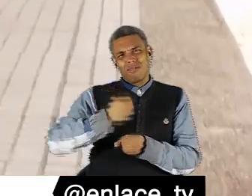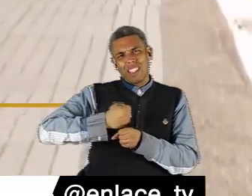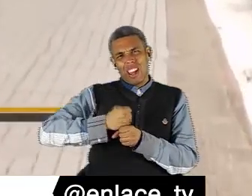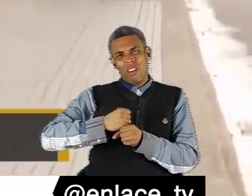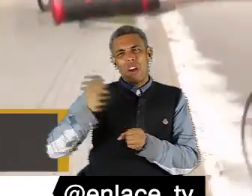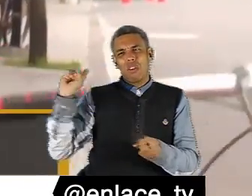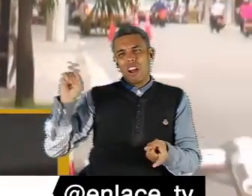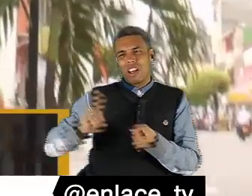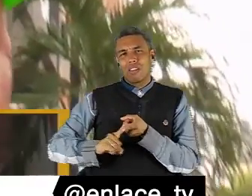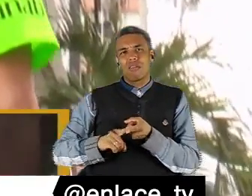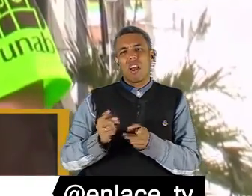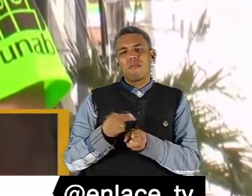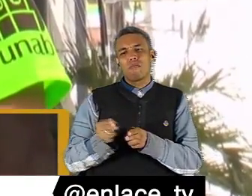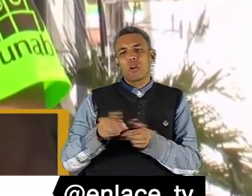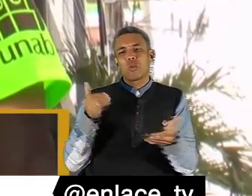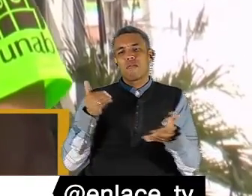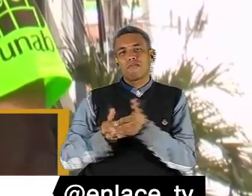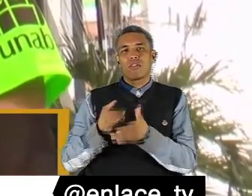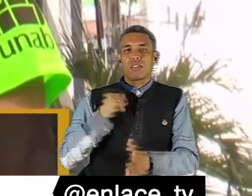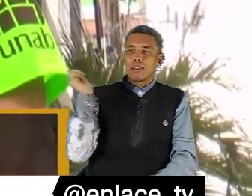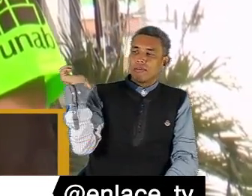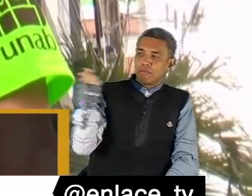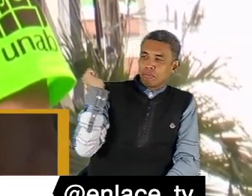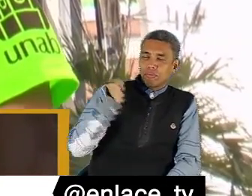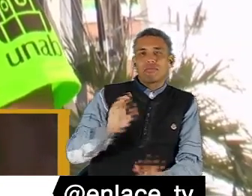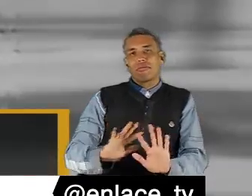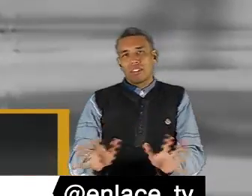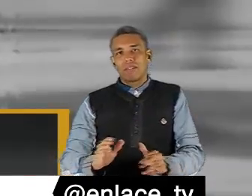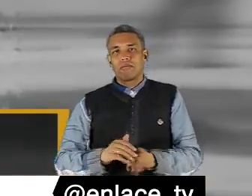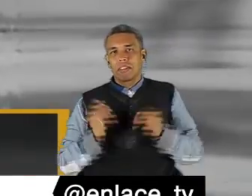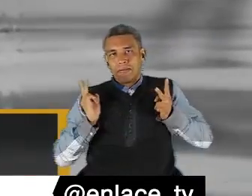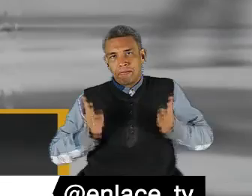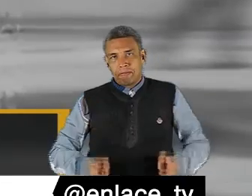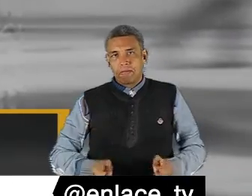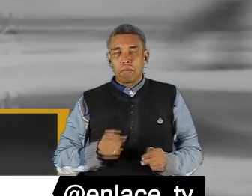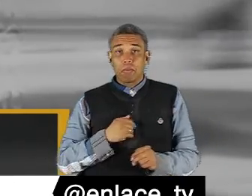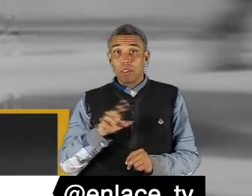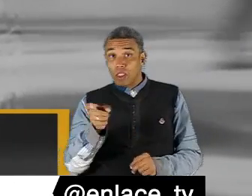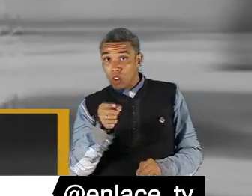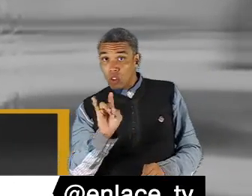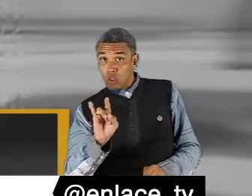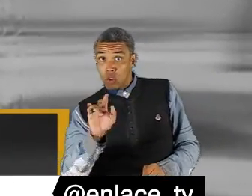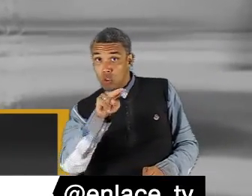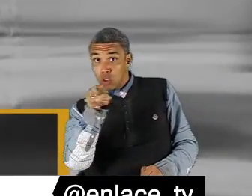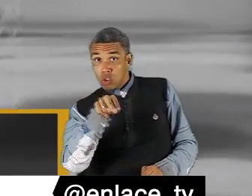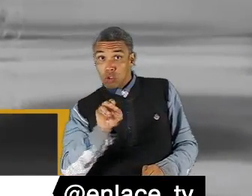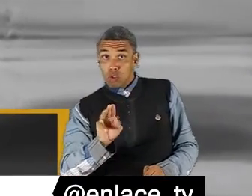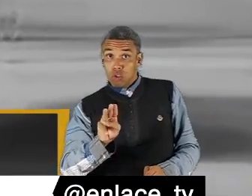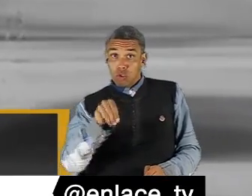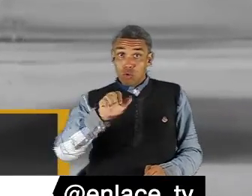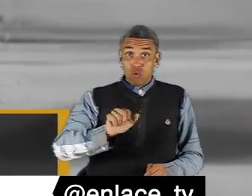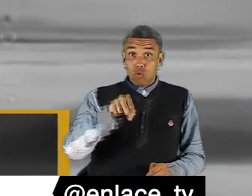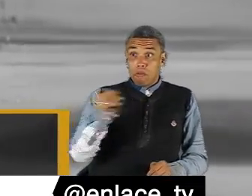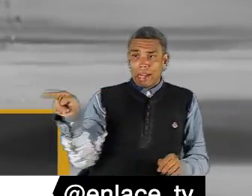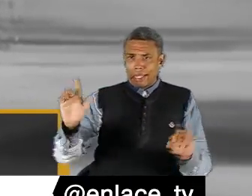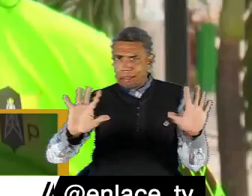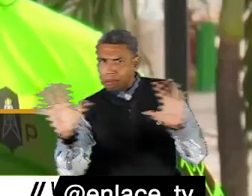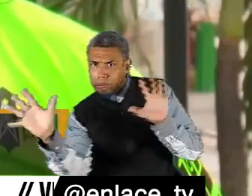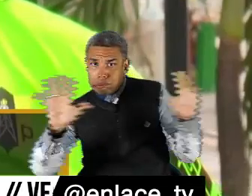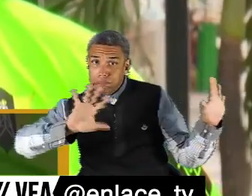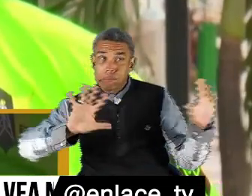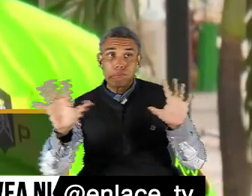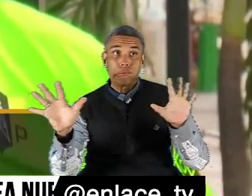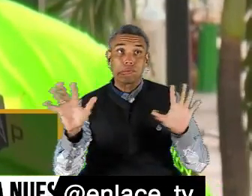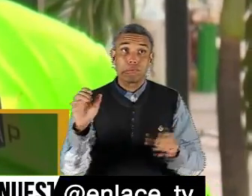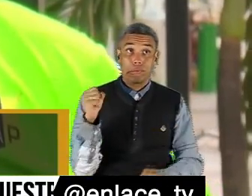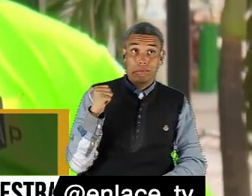siempre con su atuendo deportivo las calles de Barranca Bermeja. Para los entendidos, Guzmán ha sido uno de los mejores guardametas que ha tenido Barranca Bermeja. No, han